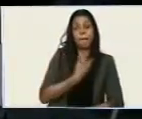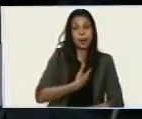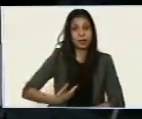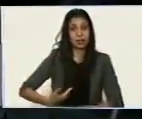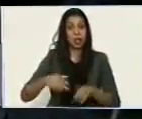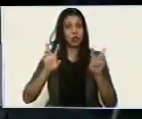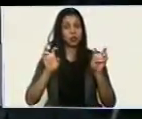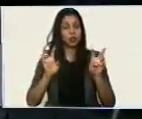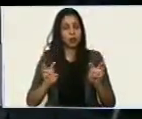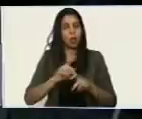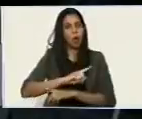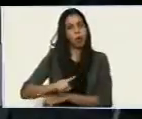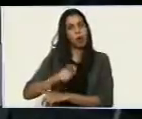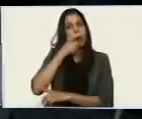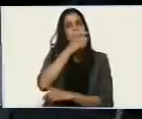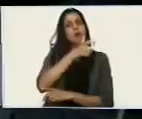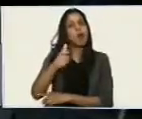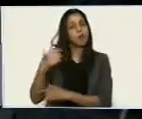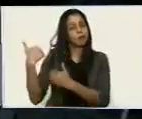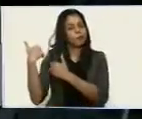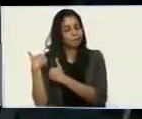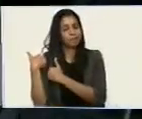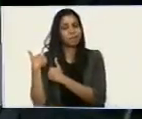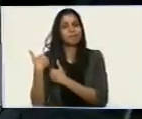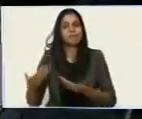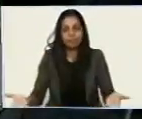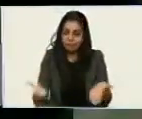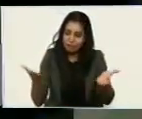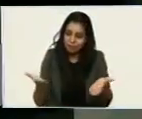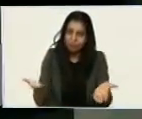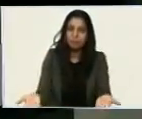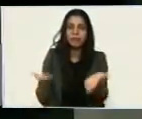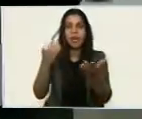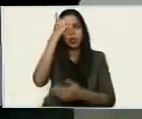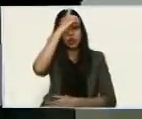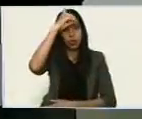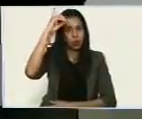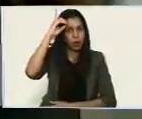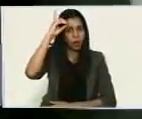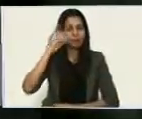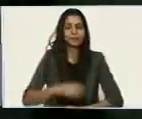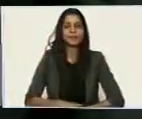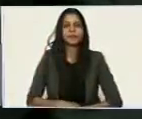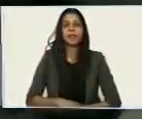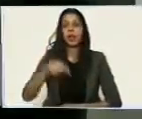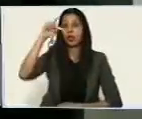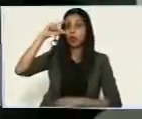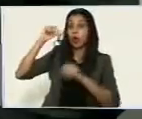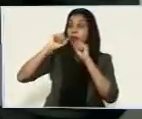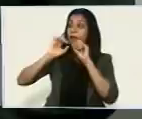mandato que el pueblo soberano nos ha dado. Adelante, camarada Diosdado Cabello. Dios lo